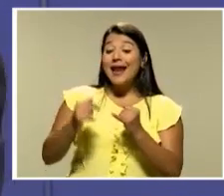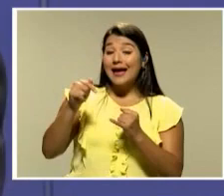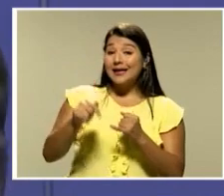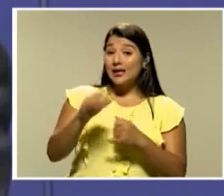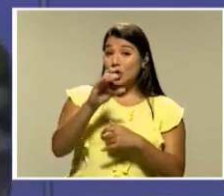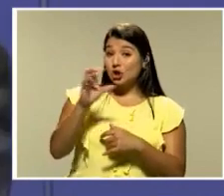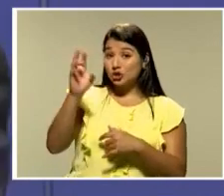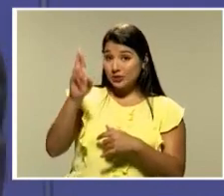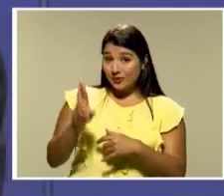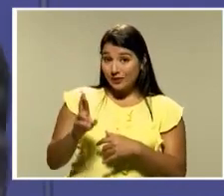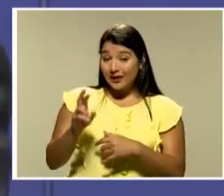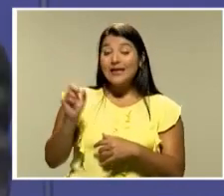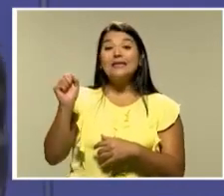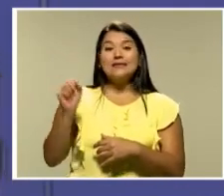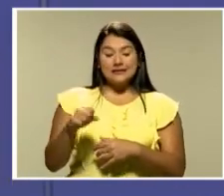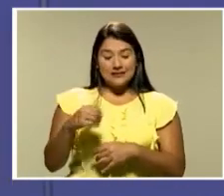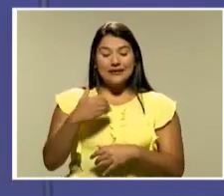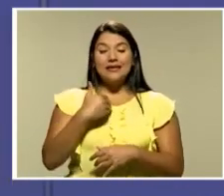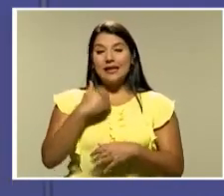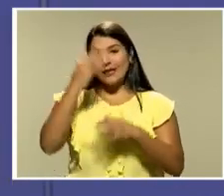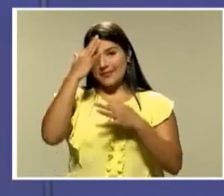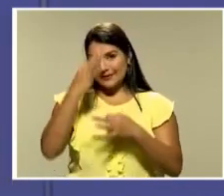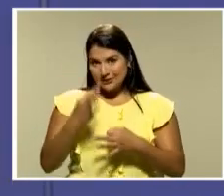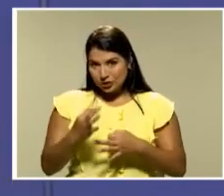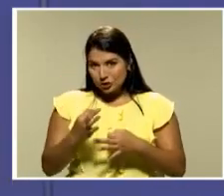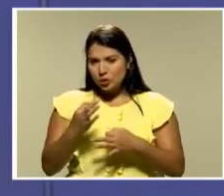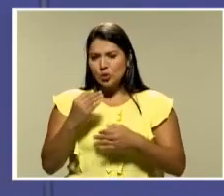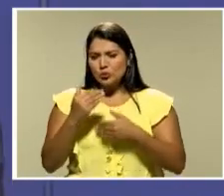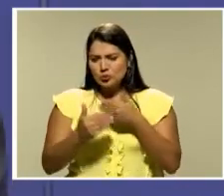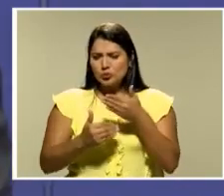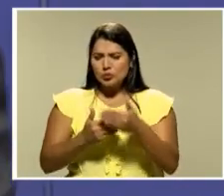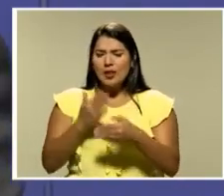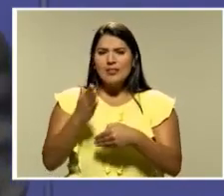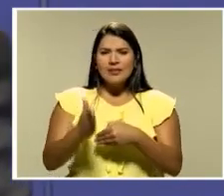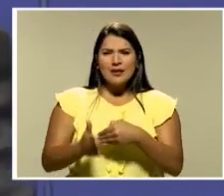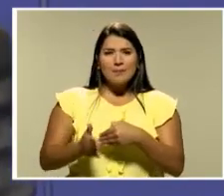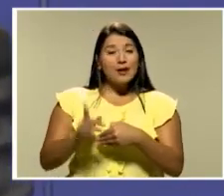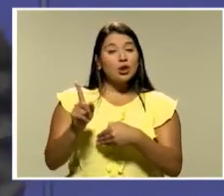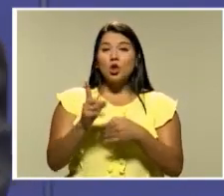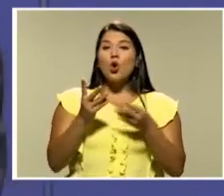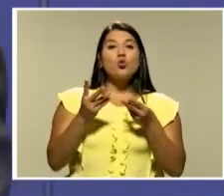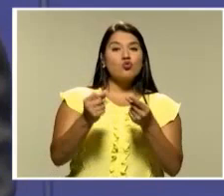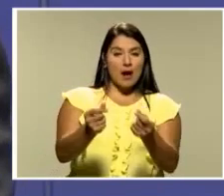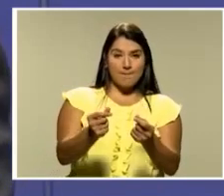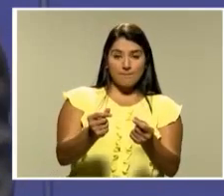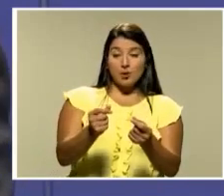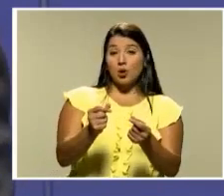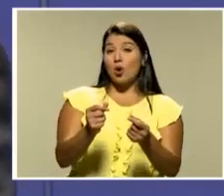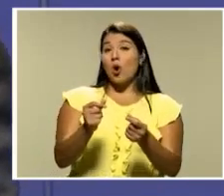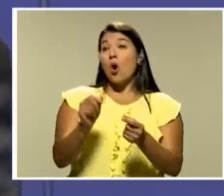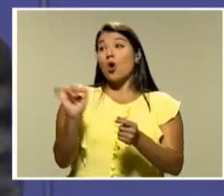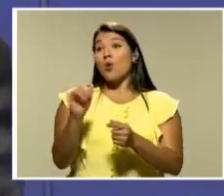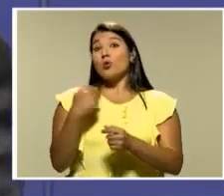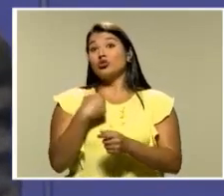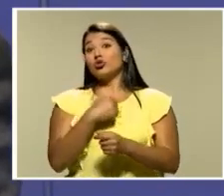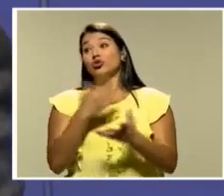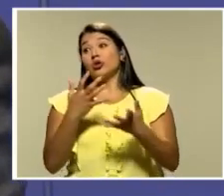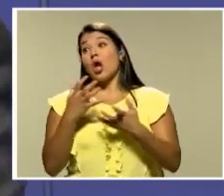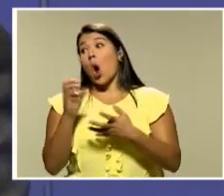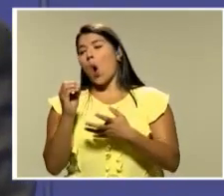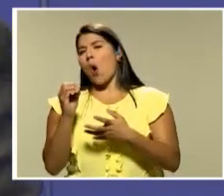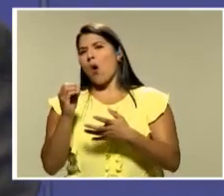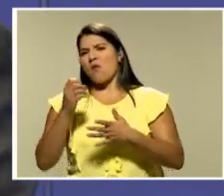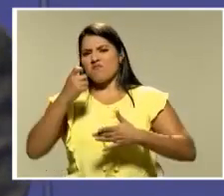que sí está tomando medidas poco a poco y a la tica y tal vez no tan rápido como todos quisiéramos ni con la contundencia que